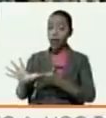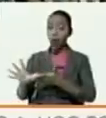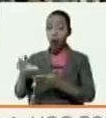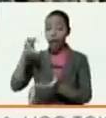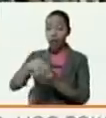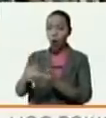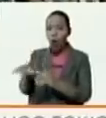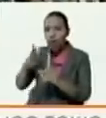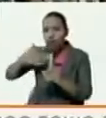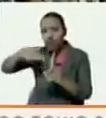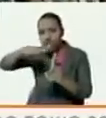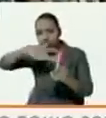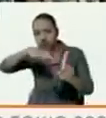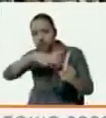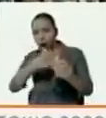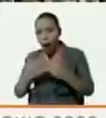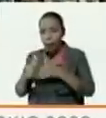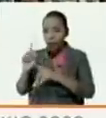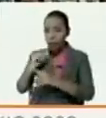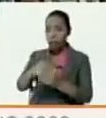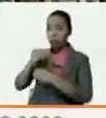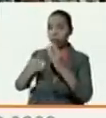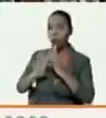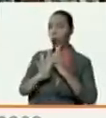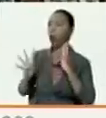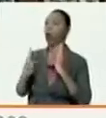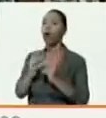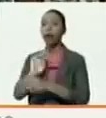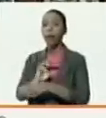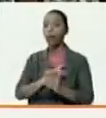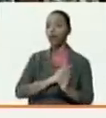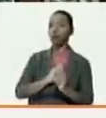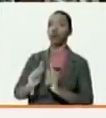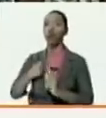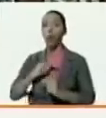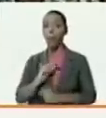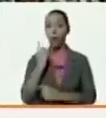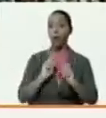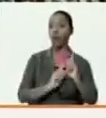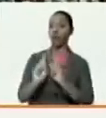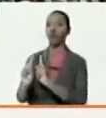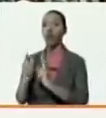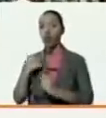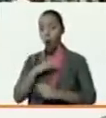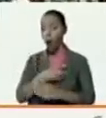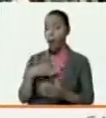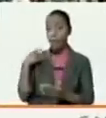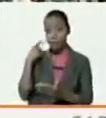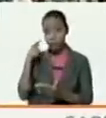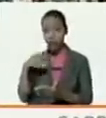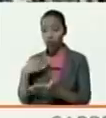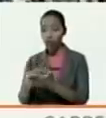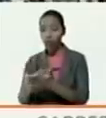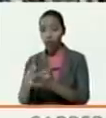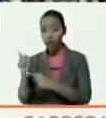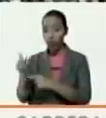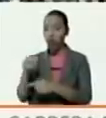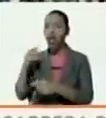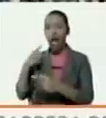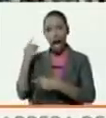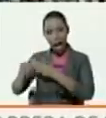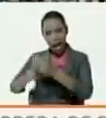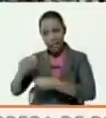conspirando abiertamente, van y hacen la cola para recibir el préstamo. ¿Le pasamos factura? No. Ojalá se dedicaran a trabajar y no a